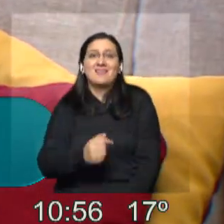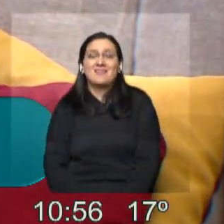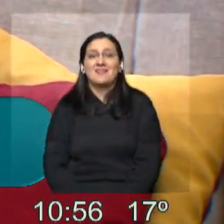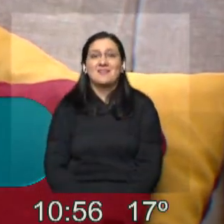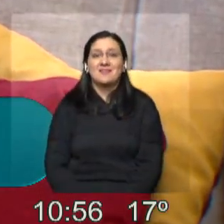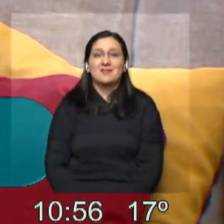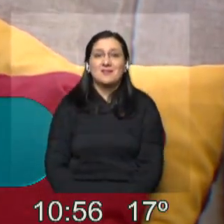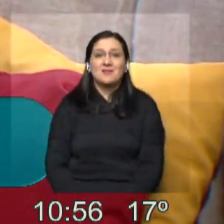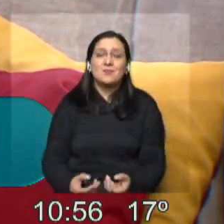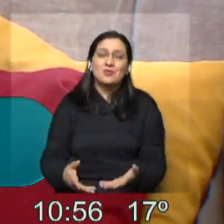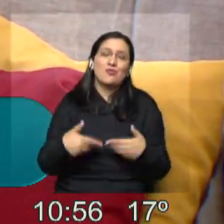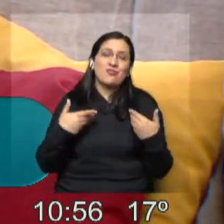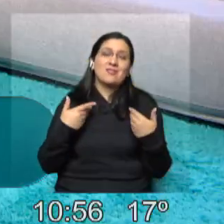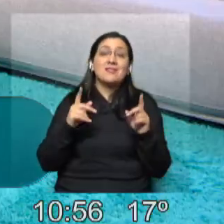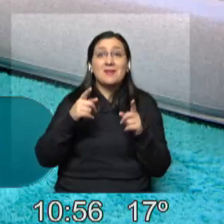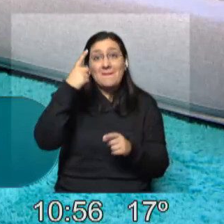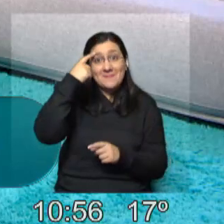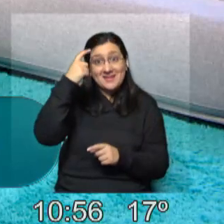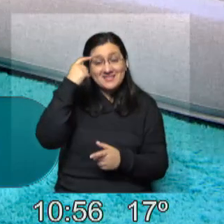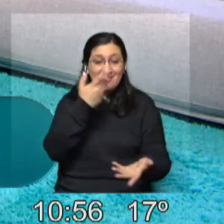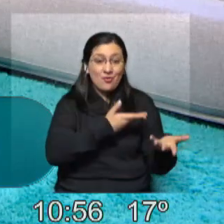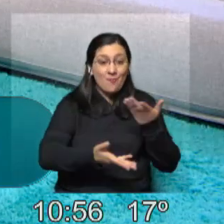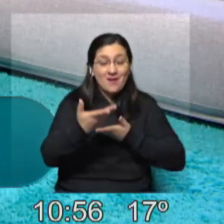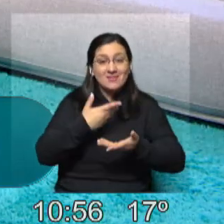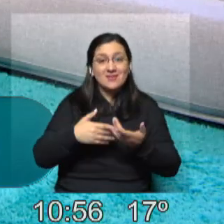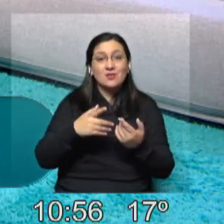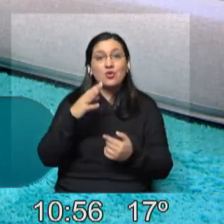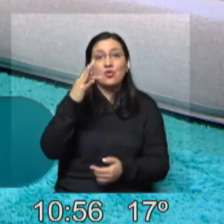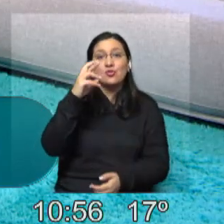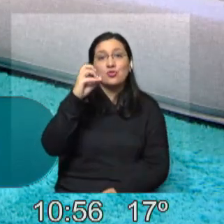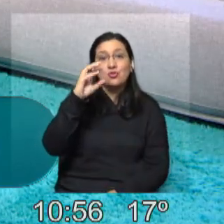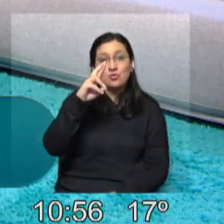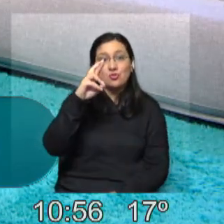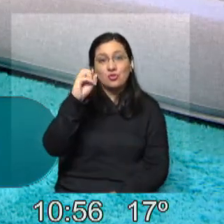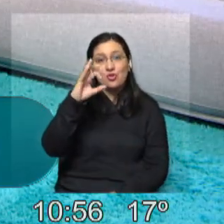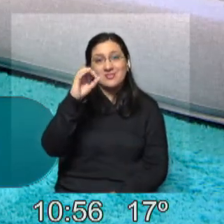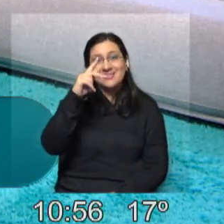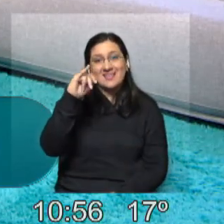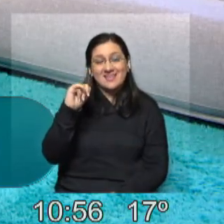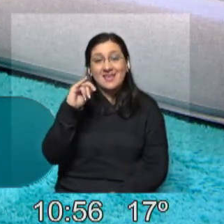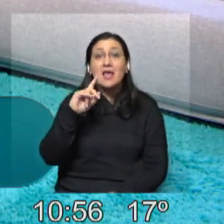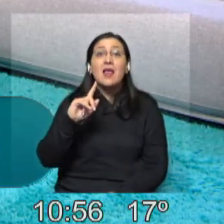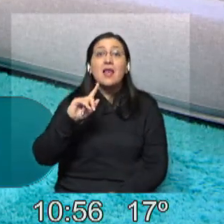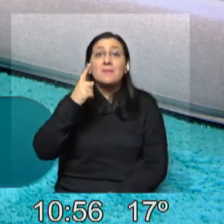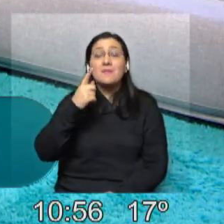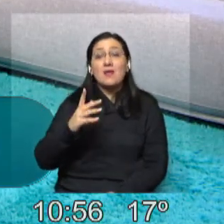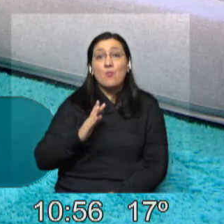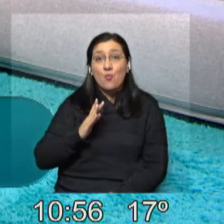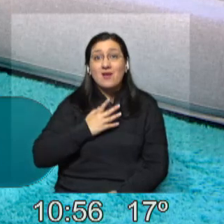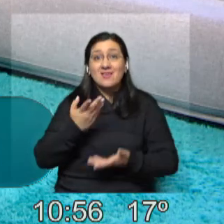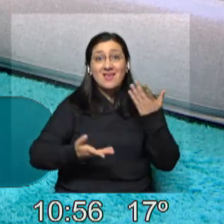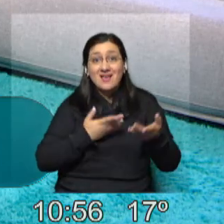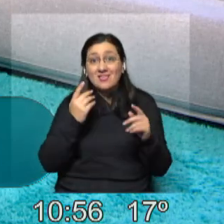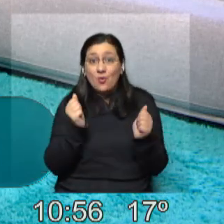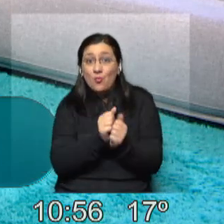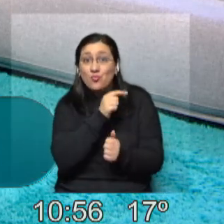así que está copadísimo. Y la experiencia también de compartir escenario con Trotsky Vengarán. Sí, por favor. Que la primera mujer que canta con ellos, que está ahí